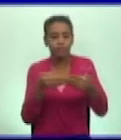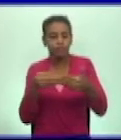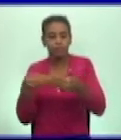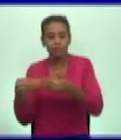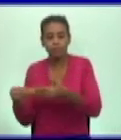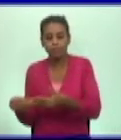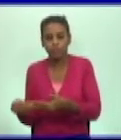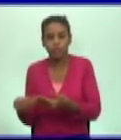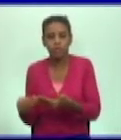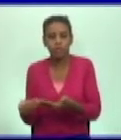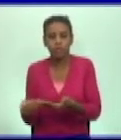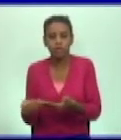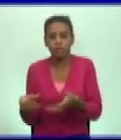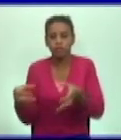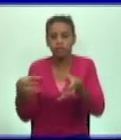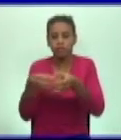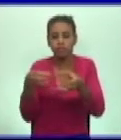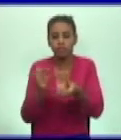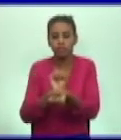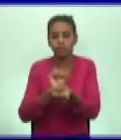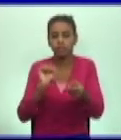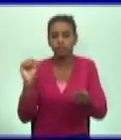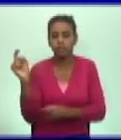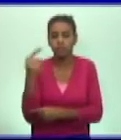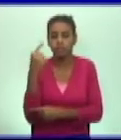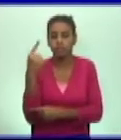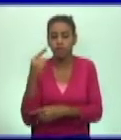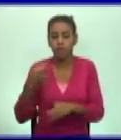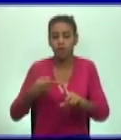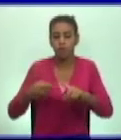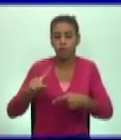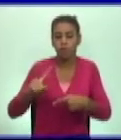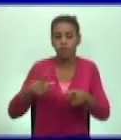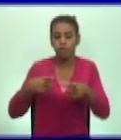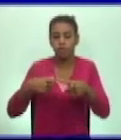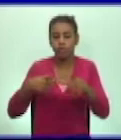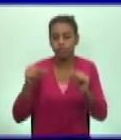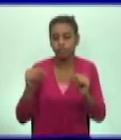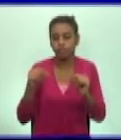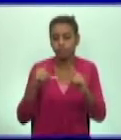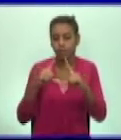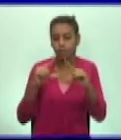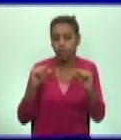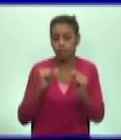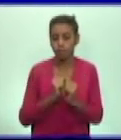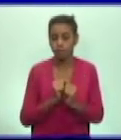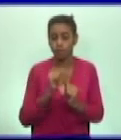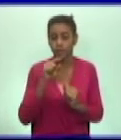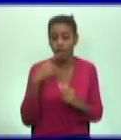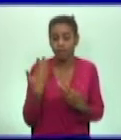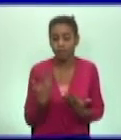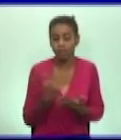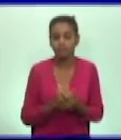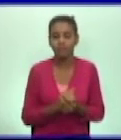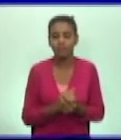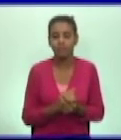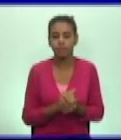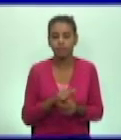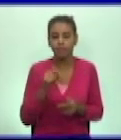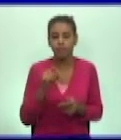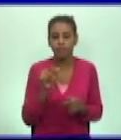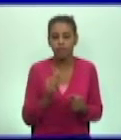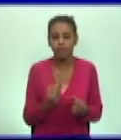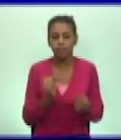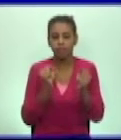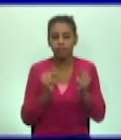nacional contra los japoneses. Recuerden que Japón, muchachos, en el caso específico de Vietnam, es precisamente aquella